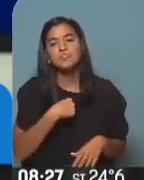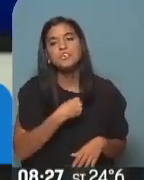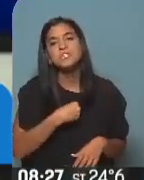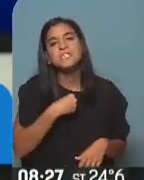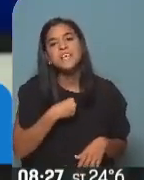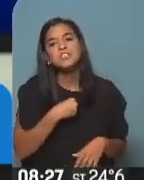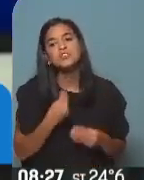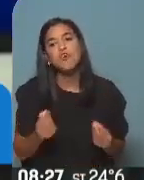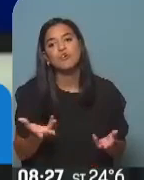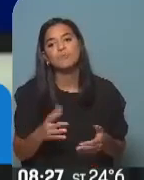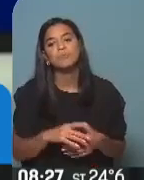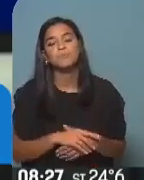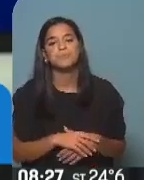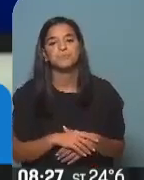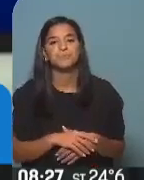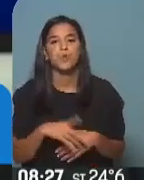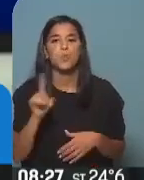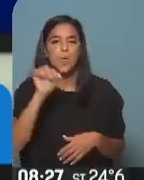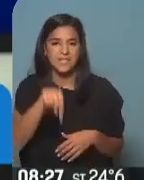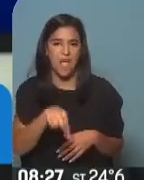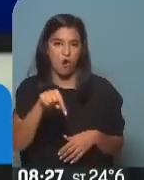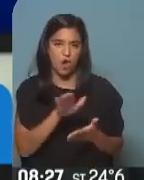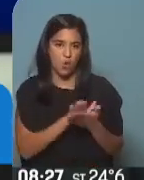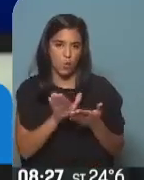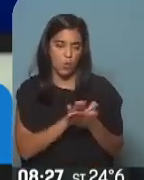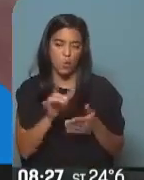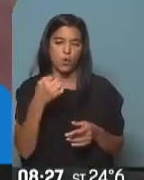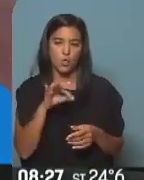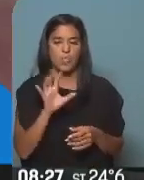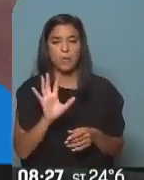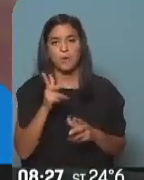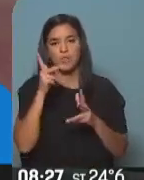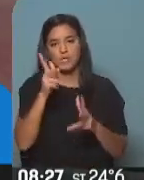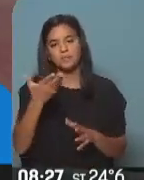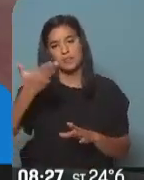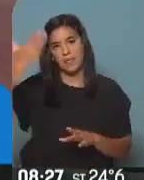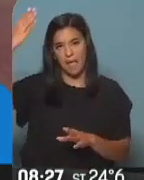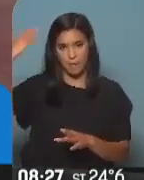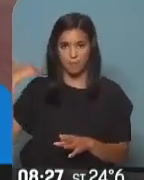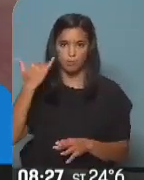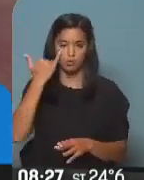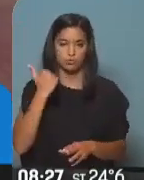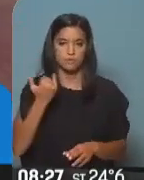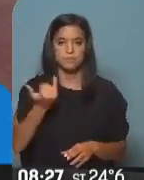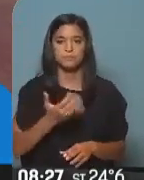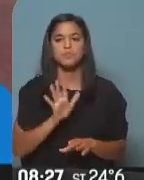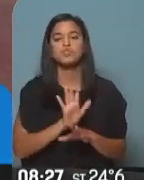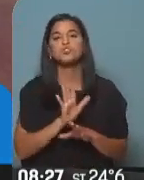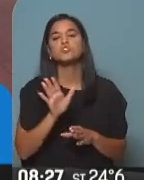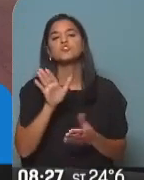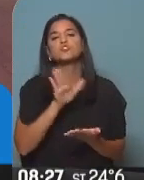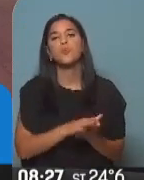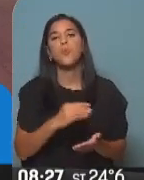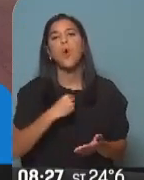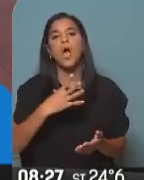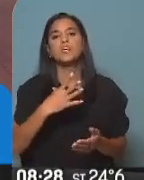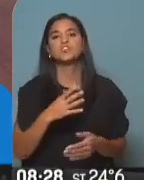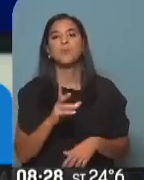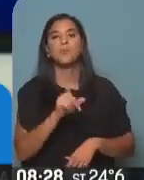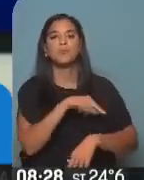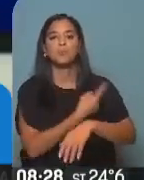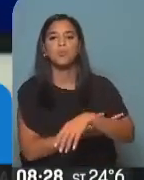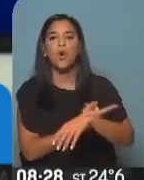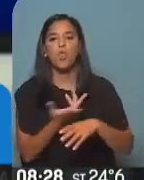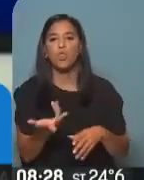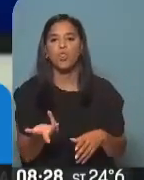sucede porque no es de ahora, hay que decirlo, ¿no? Esto viene de hace mucho tiempo. El tema de la vocación de poder, en definitiva, no le ha